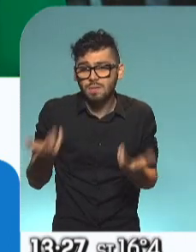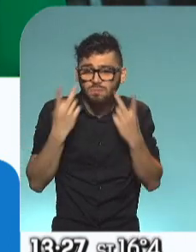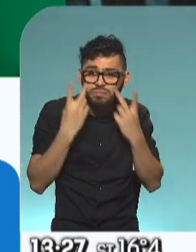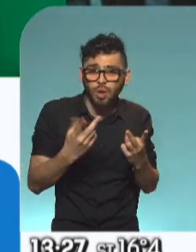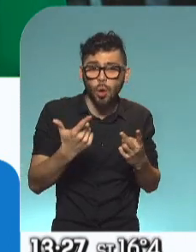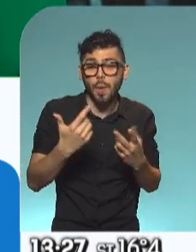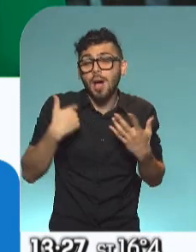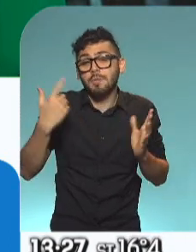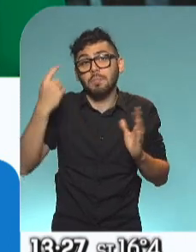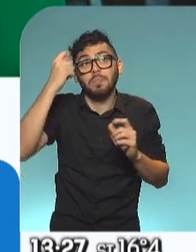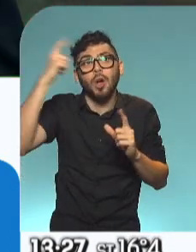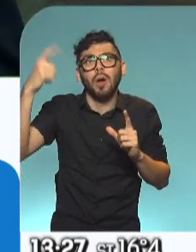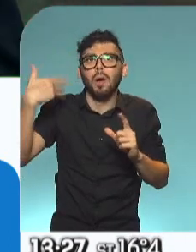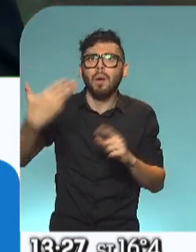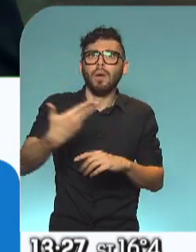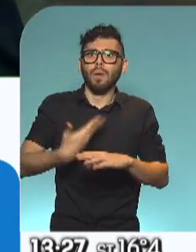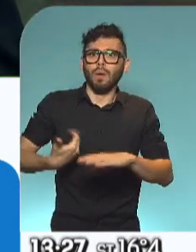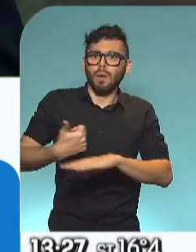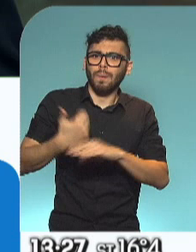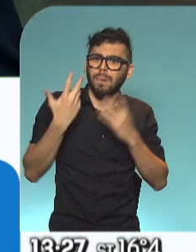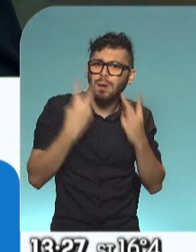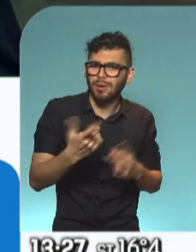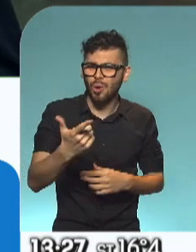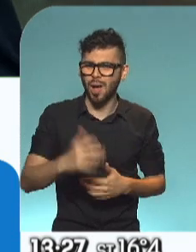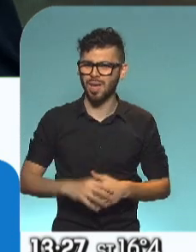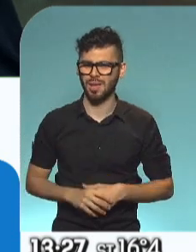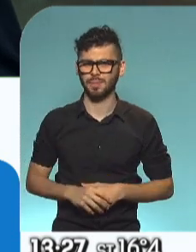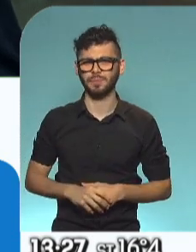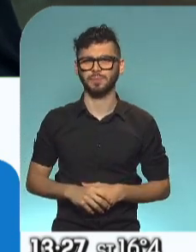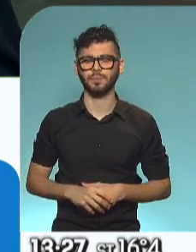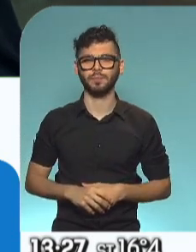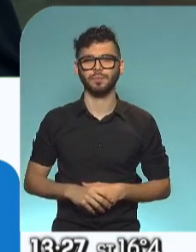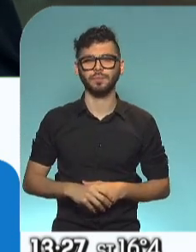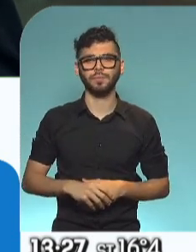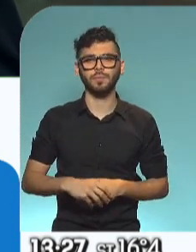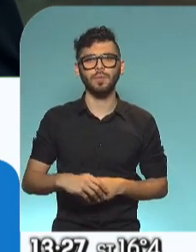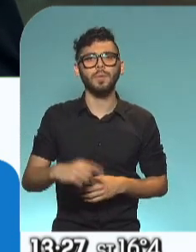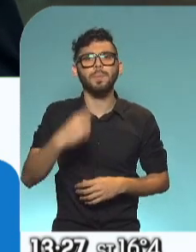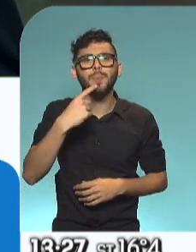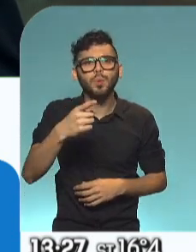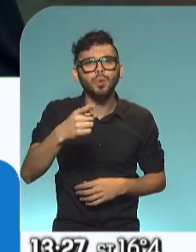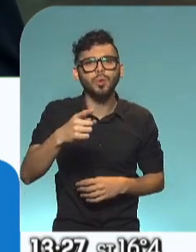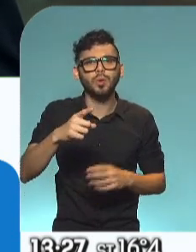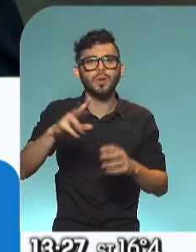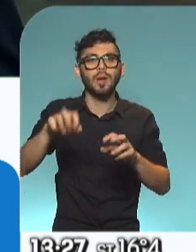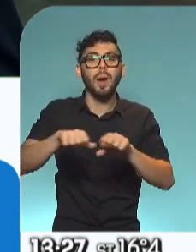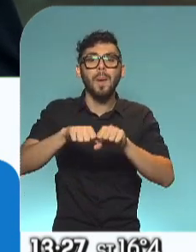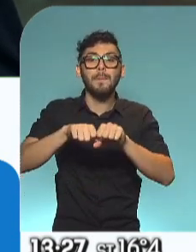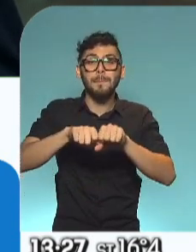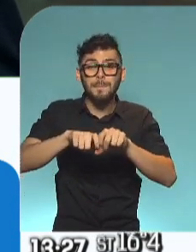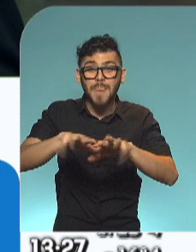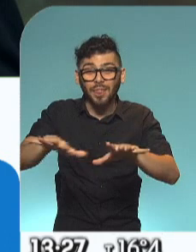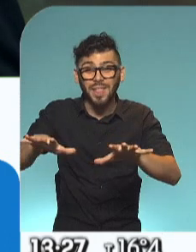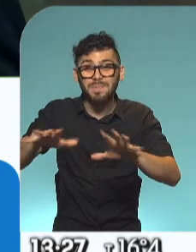me imagino que pueda pasar eso, pero... ¿No tiene alguna expectativa positiva del saldo de la pandemia o cree que